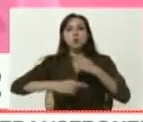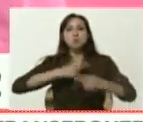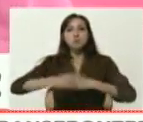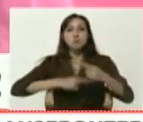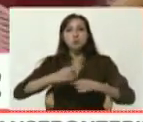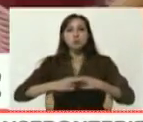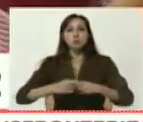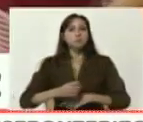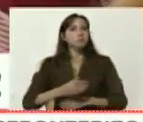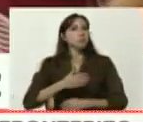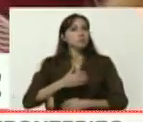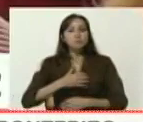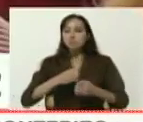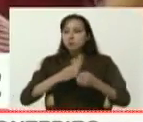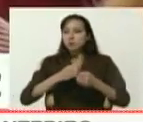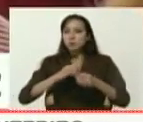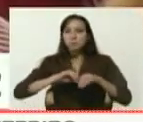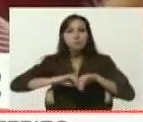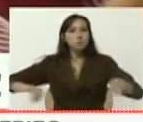para la división.